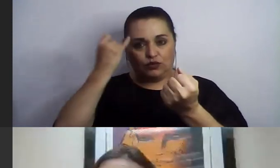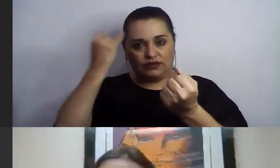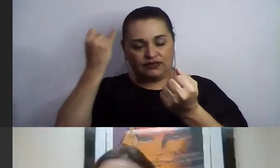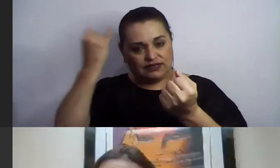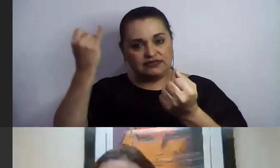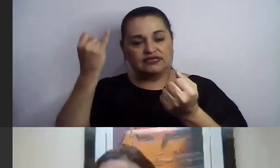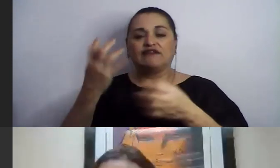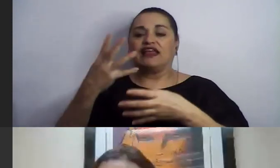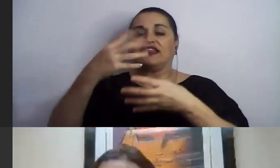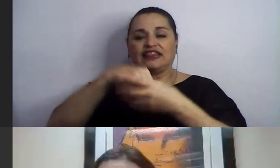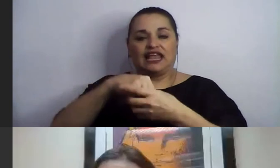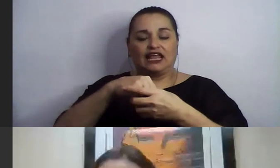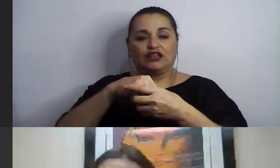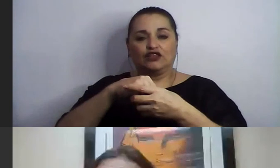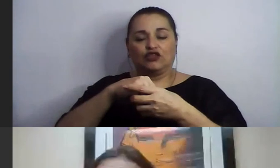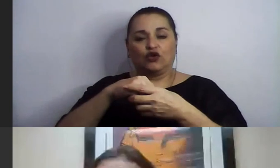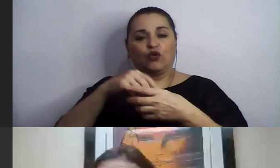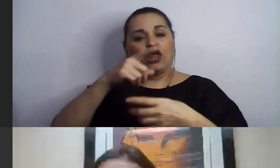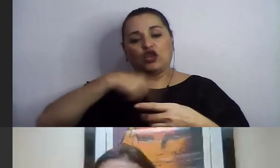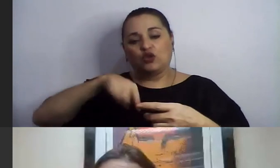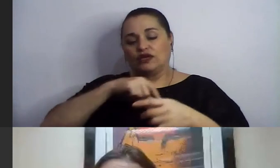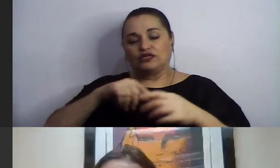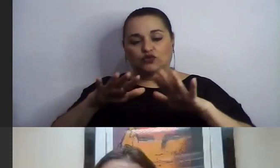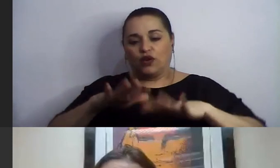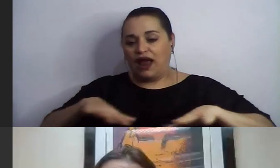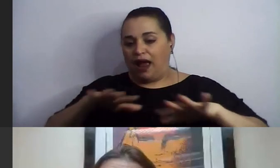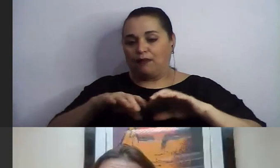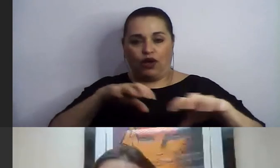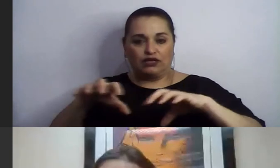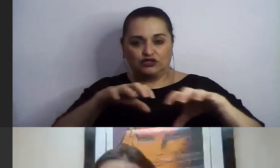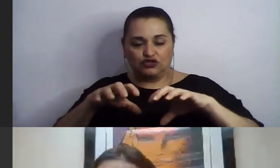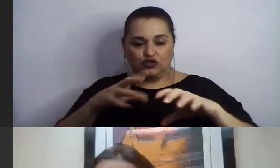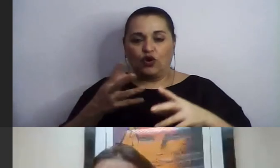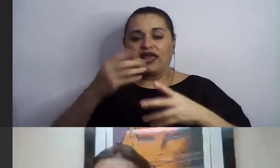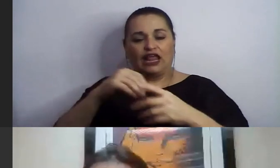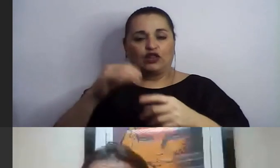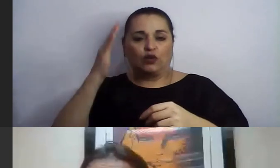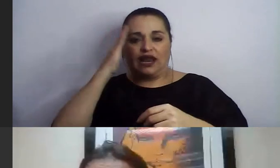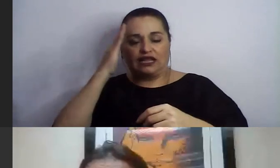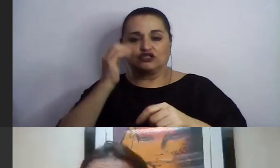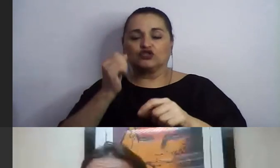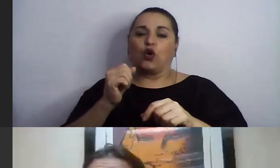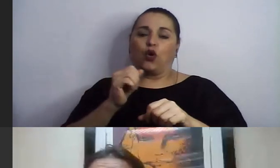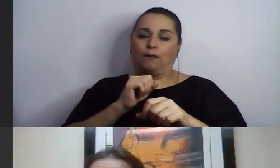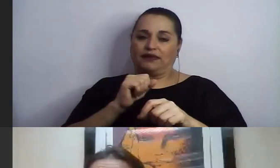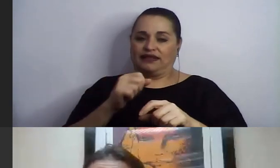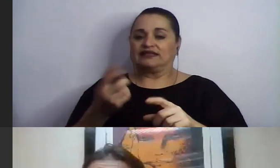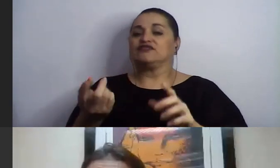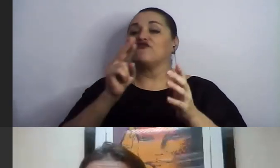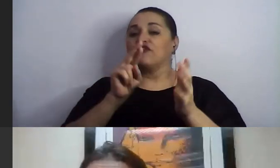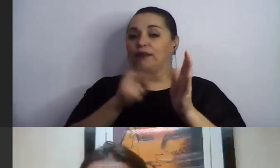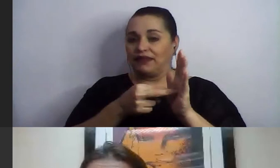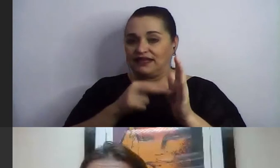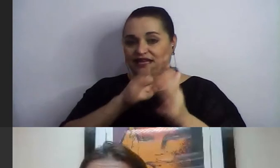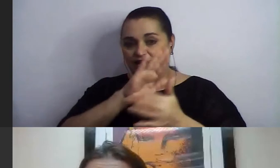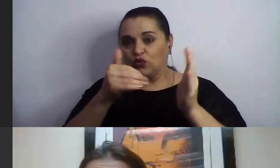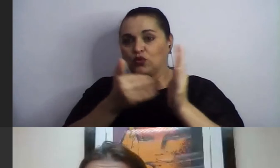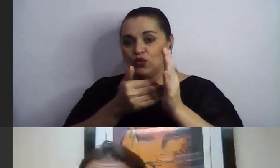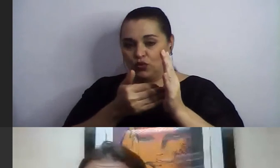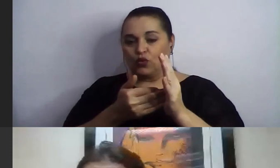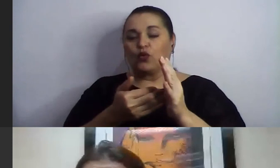dentro de nuestros nuestro campo de acción y dentro de nuestras competencias reiterarles nuevamente a todos los que